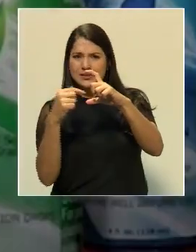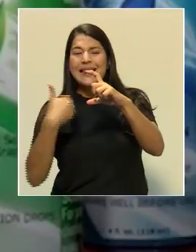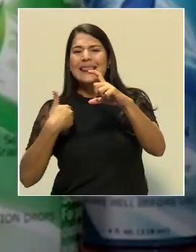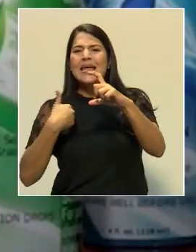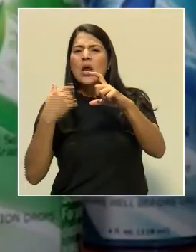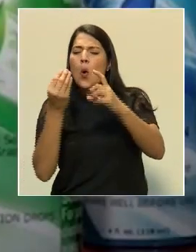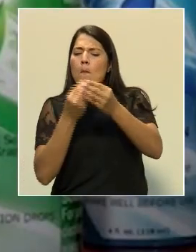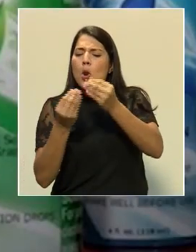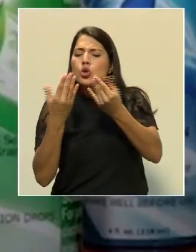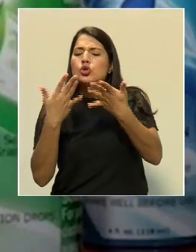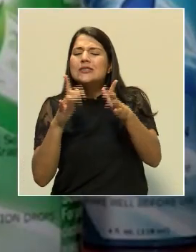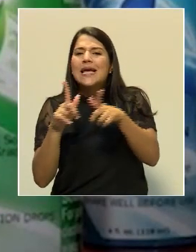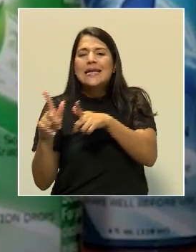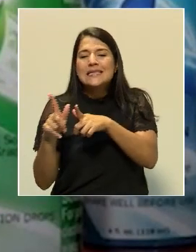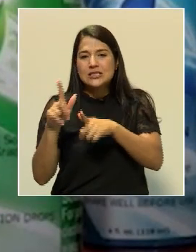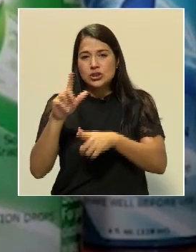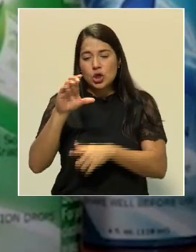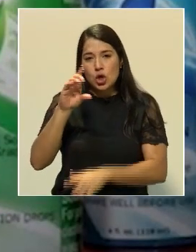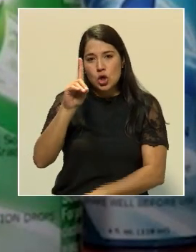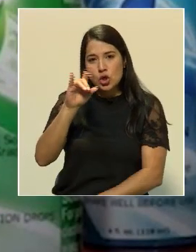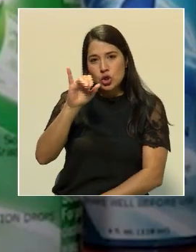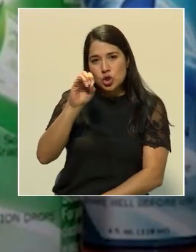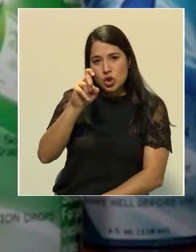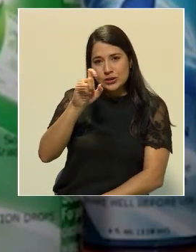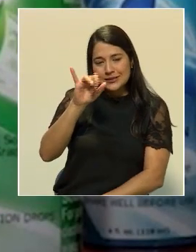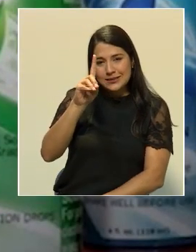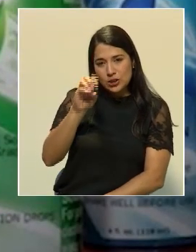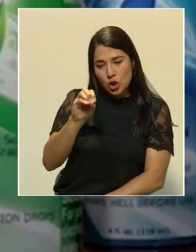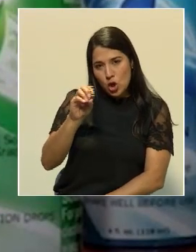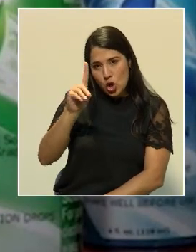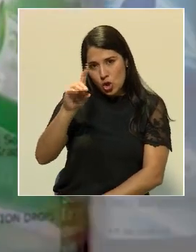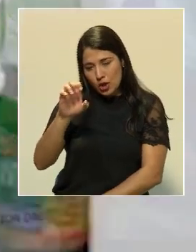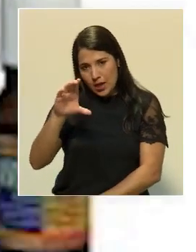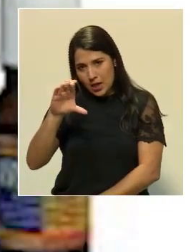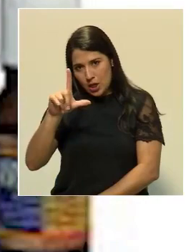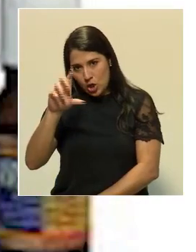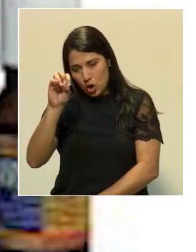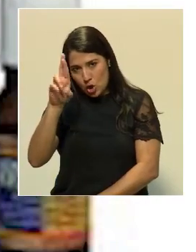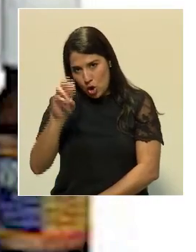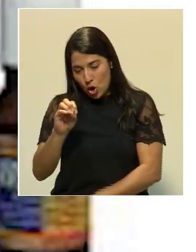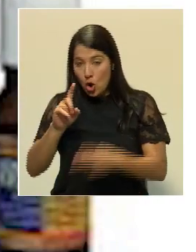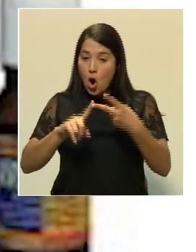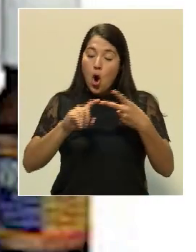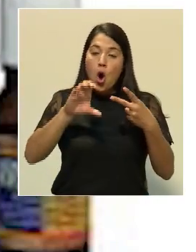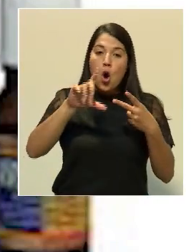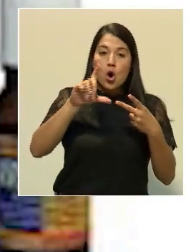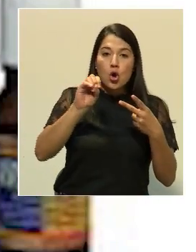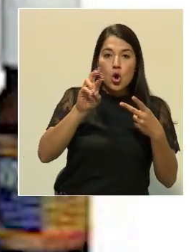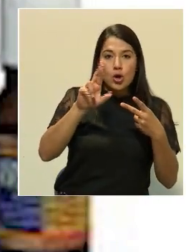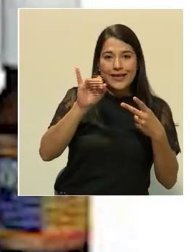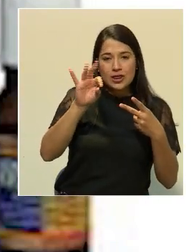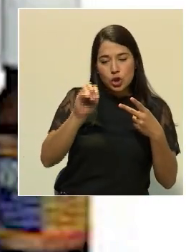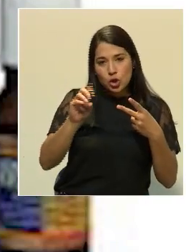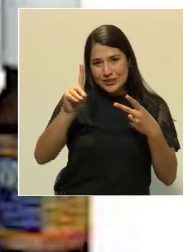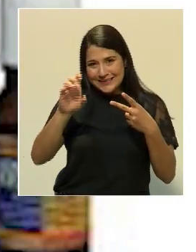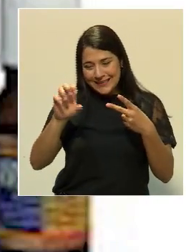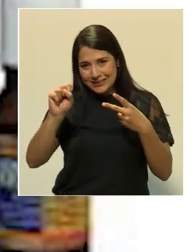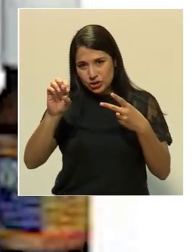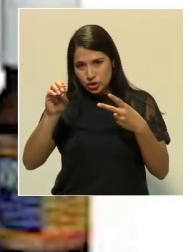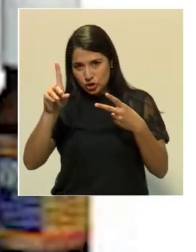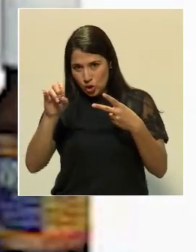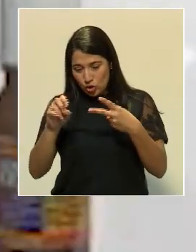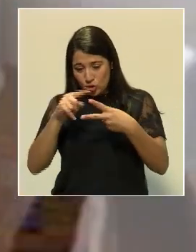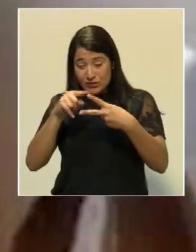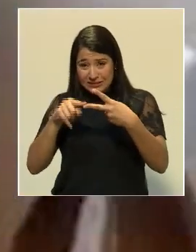ya preparada de dióxido de cloro o con un kit que incluye un frasco que contiene clorito de sodio en agua destilada y un frasco activador que